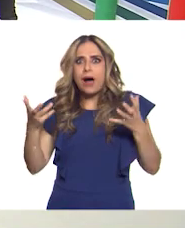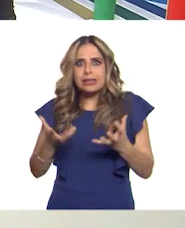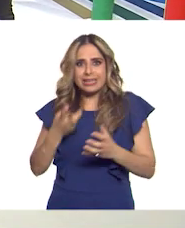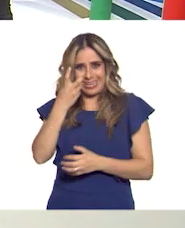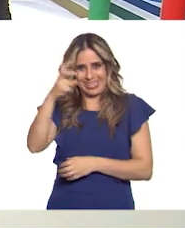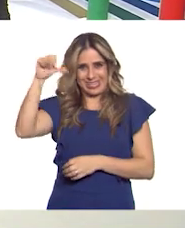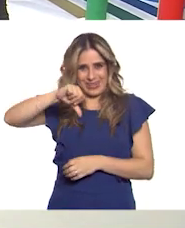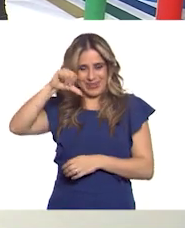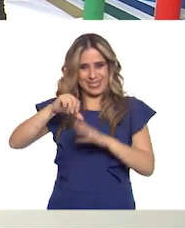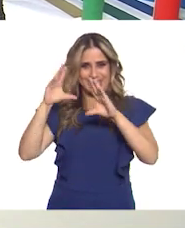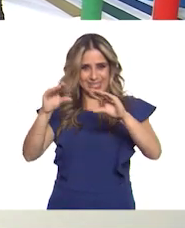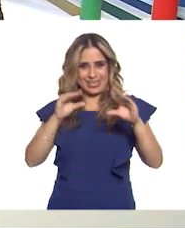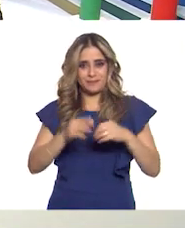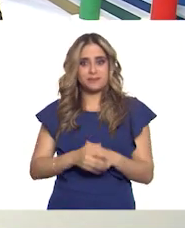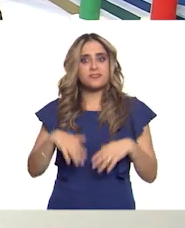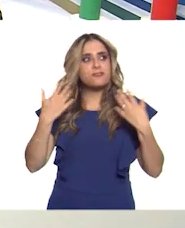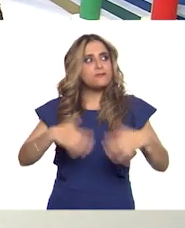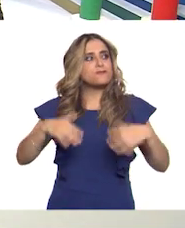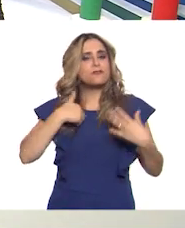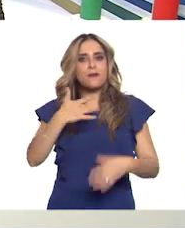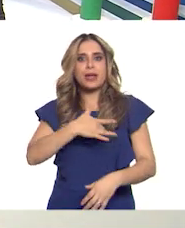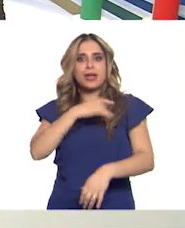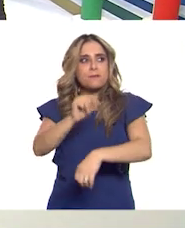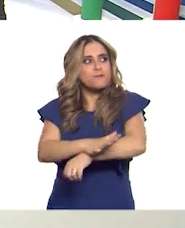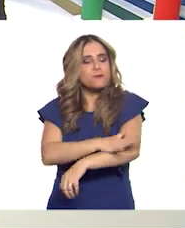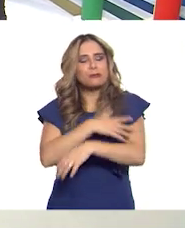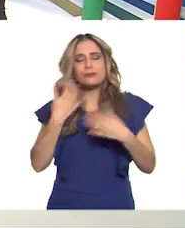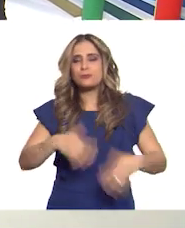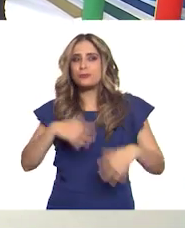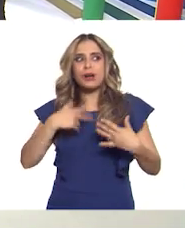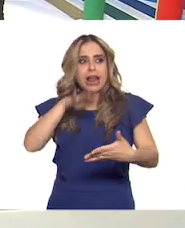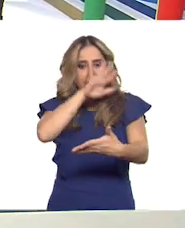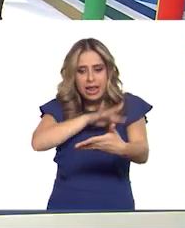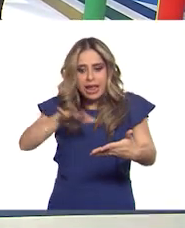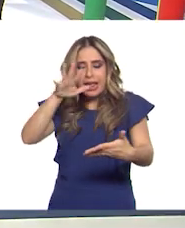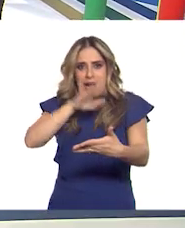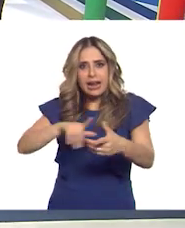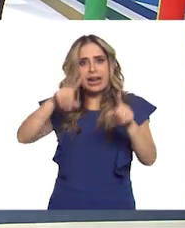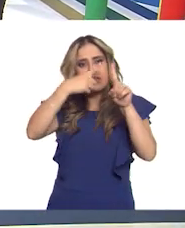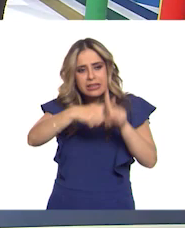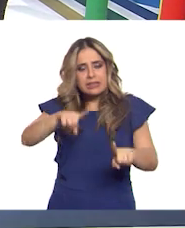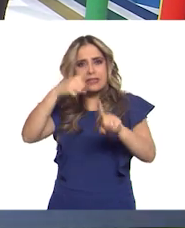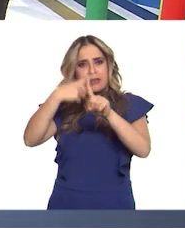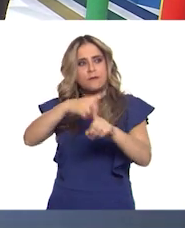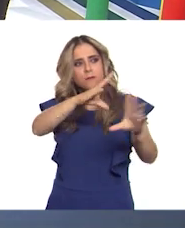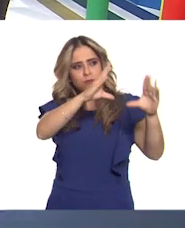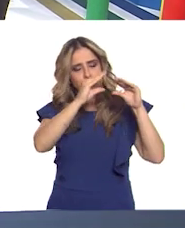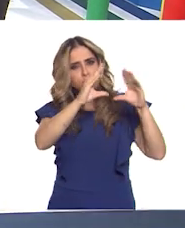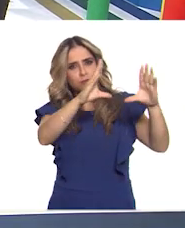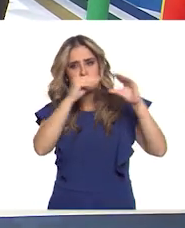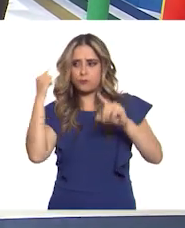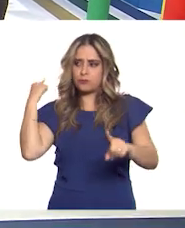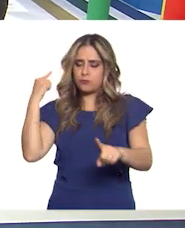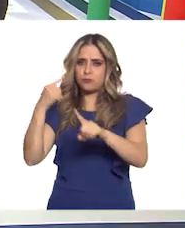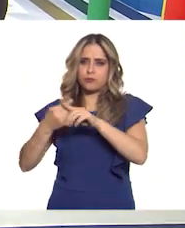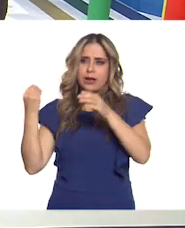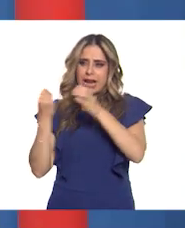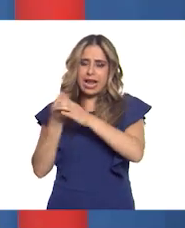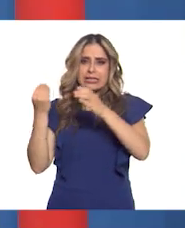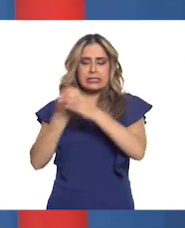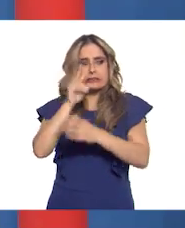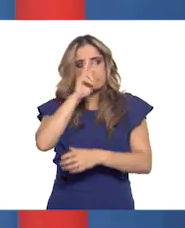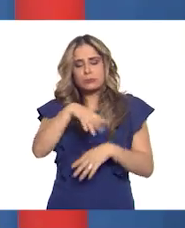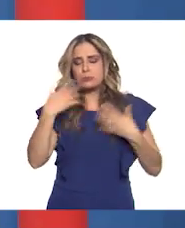muy emocionada y de verdad leer diferentes tipos de texto como los que hemos estado viendo durante todas estas sesiones y